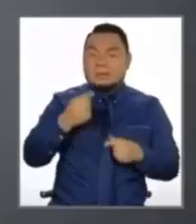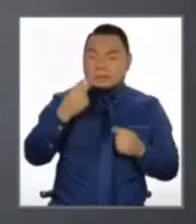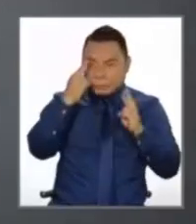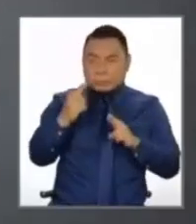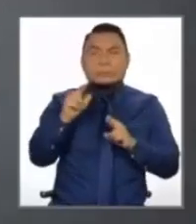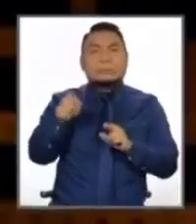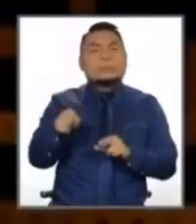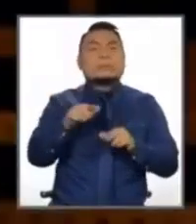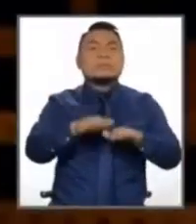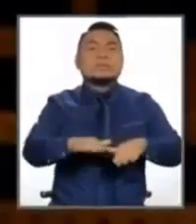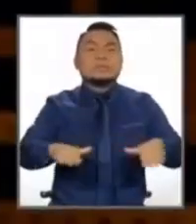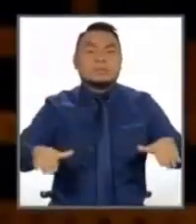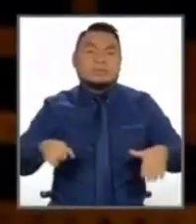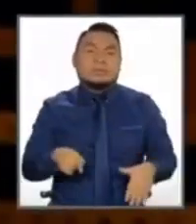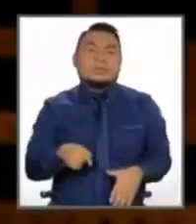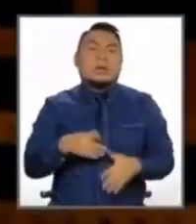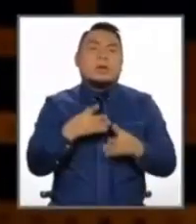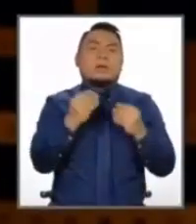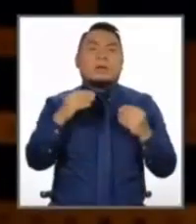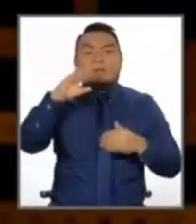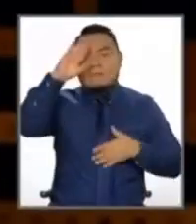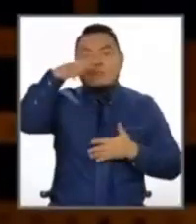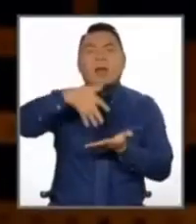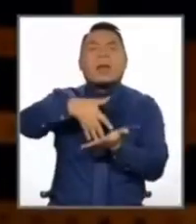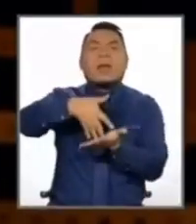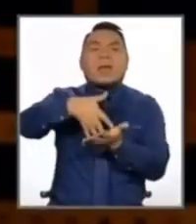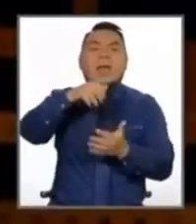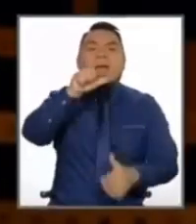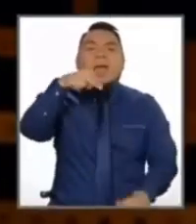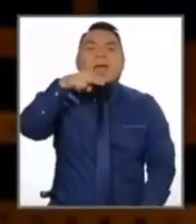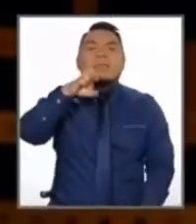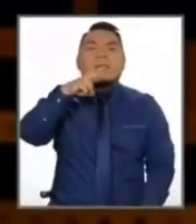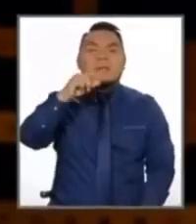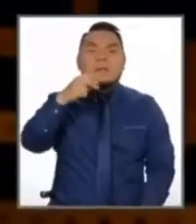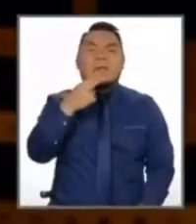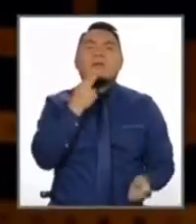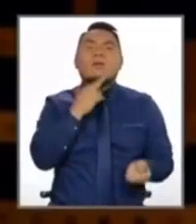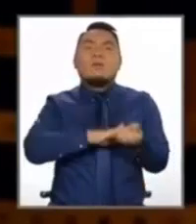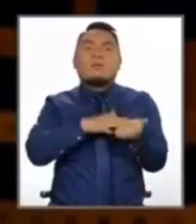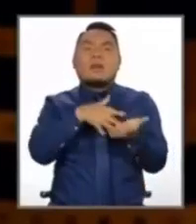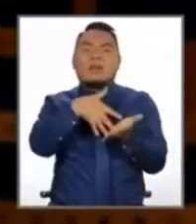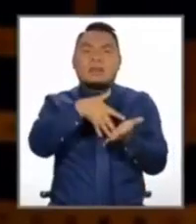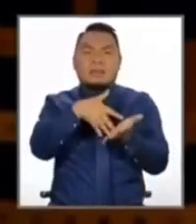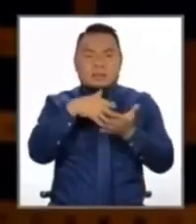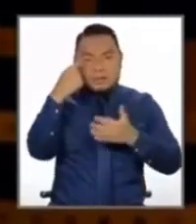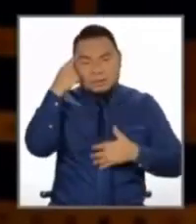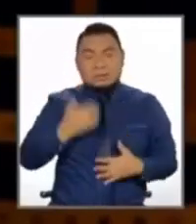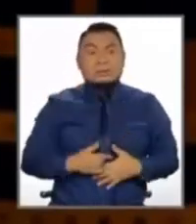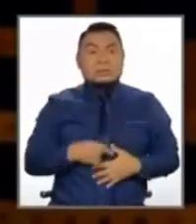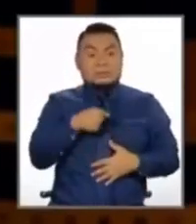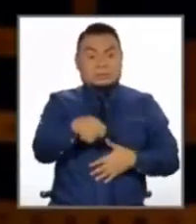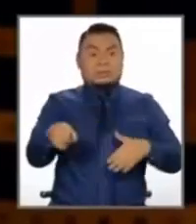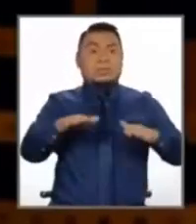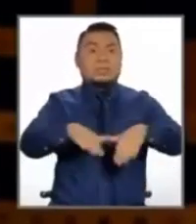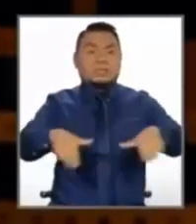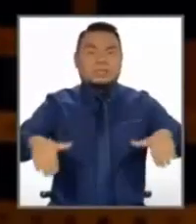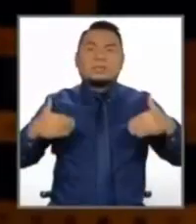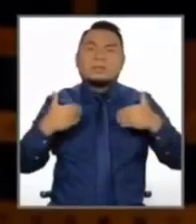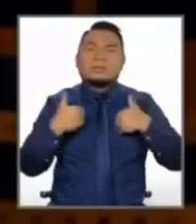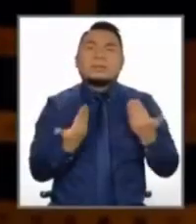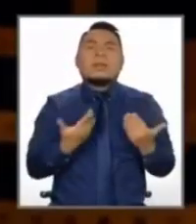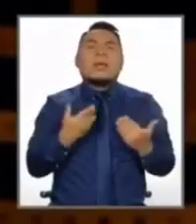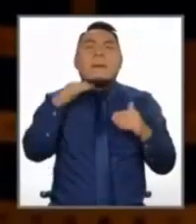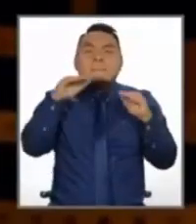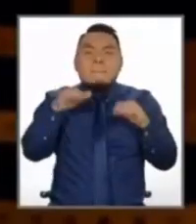los niños del Perú al asunto de la anemia. Se ha revelado que en la época de la pandemia los niños tienen